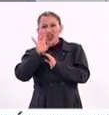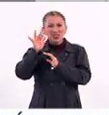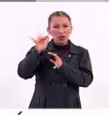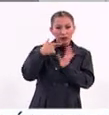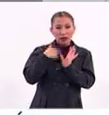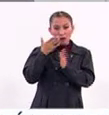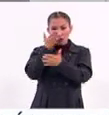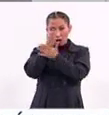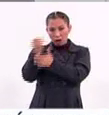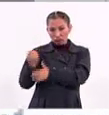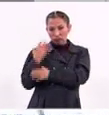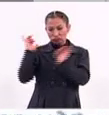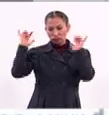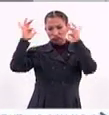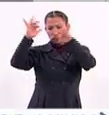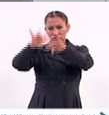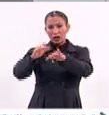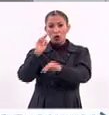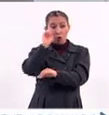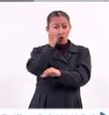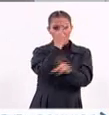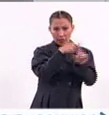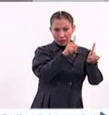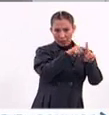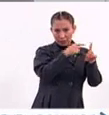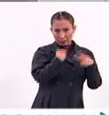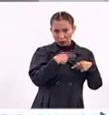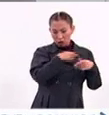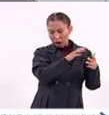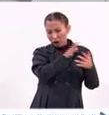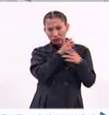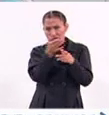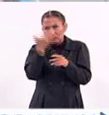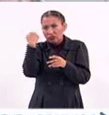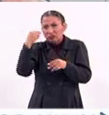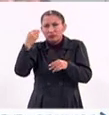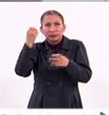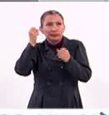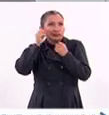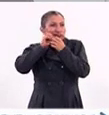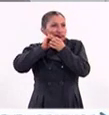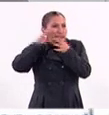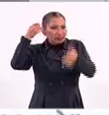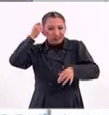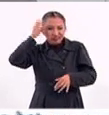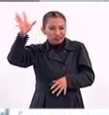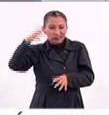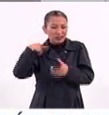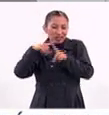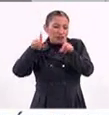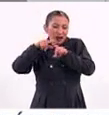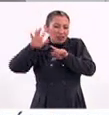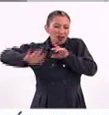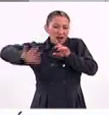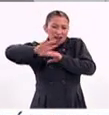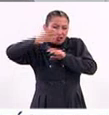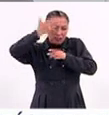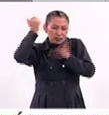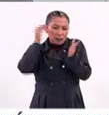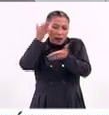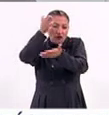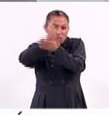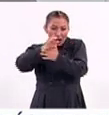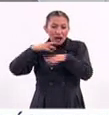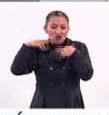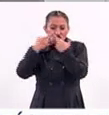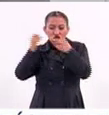fue a un congreso con varias gentes de la universidad. No sé qué congreso, había de varias disciplinas, pero